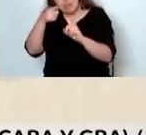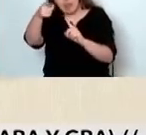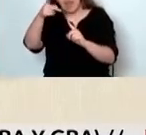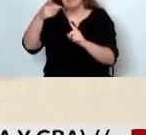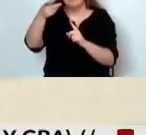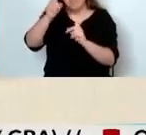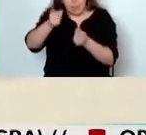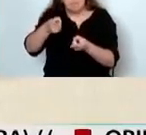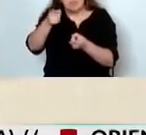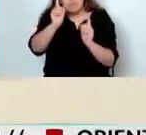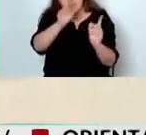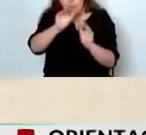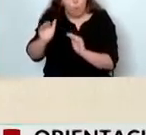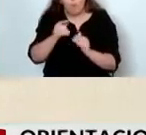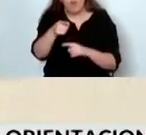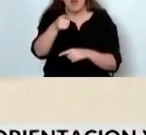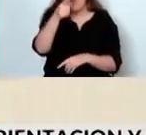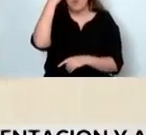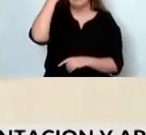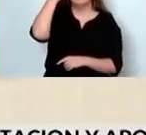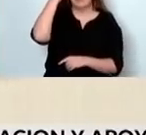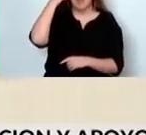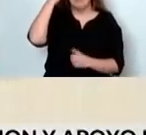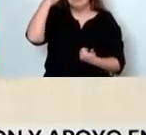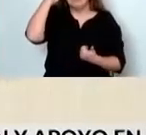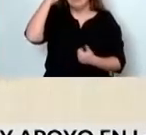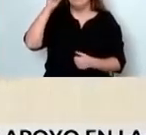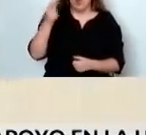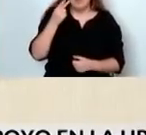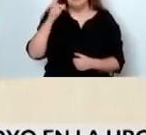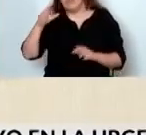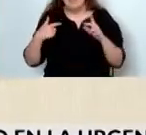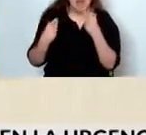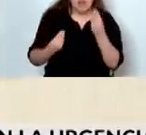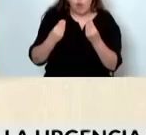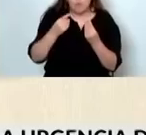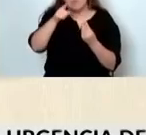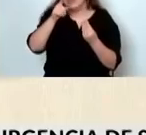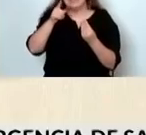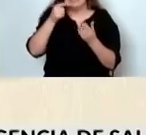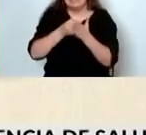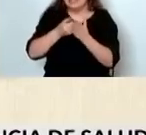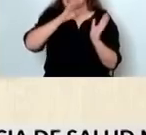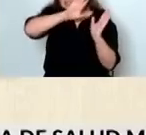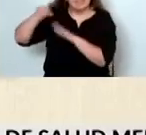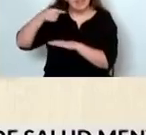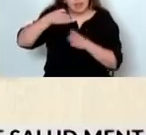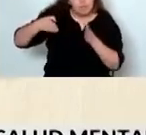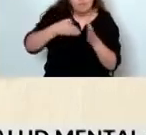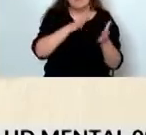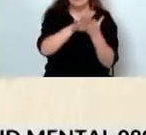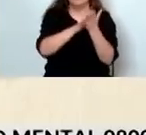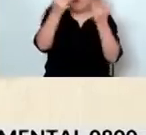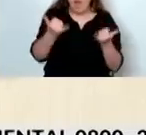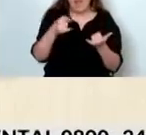momento tristemente lo estás pensando, veas que hay otros caminos posibles y no solamente ese. Vamos a la